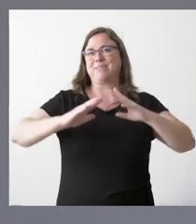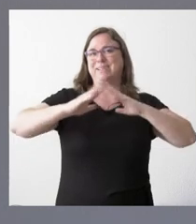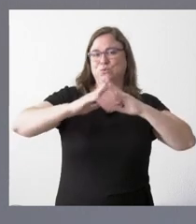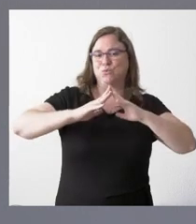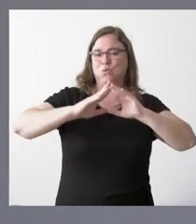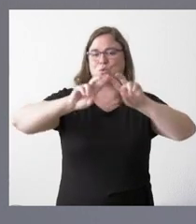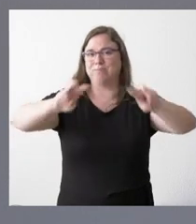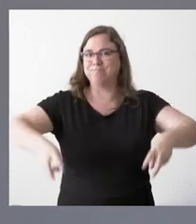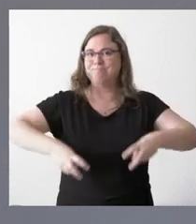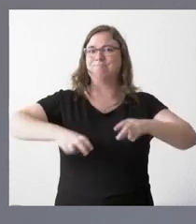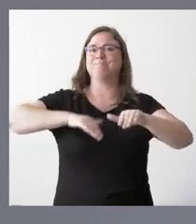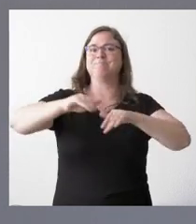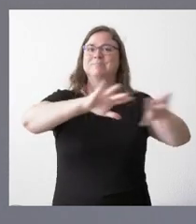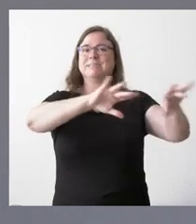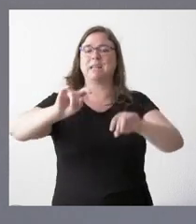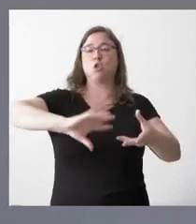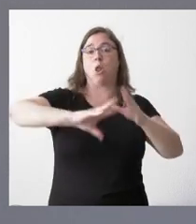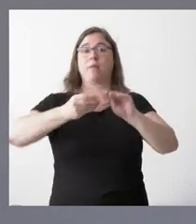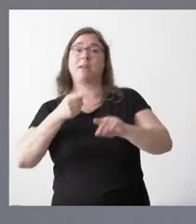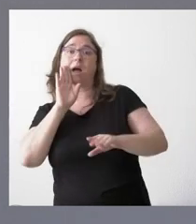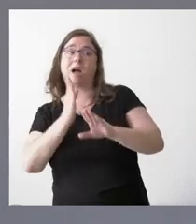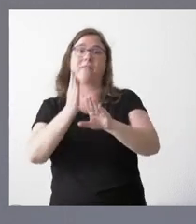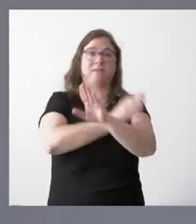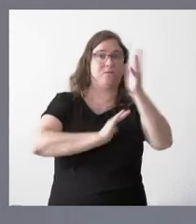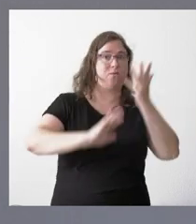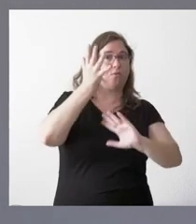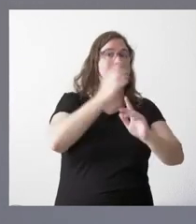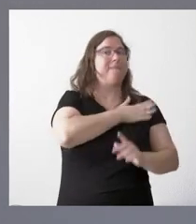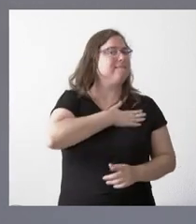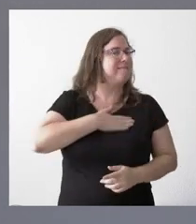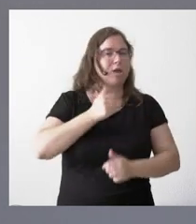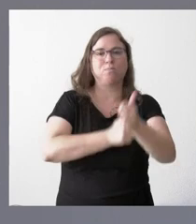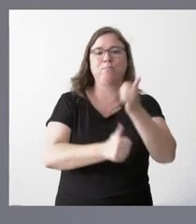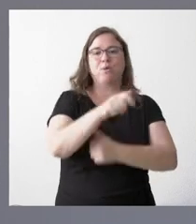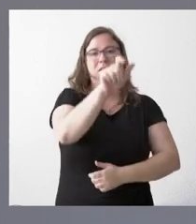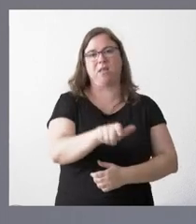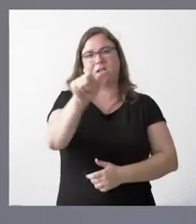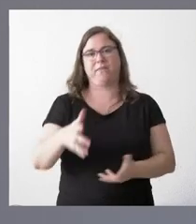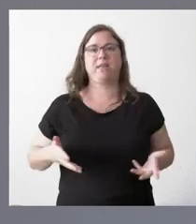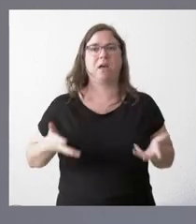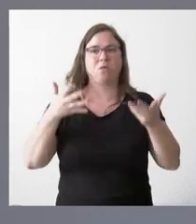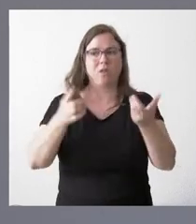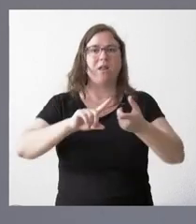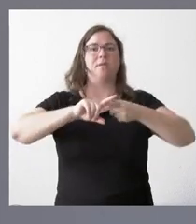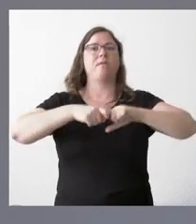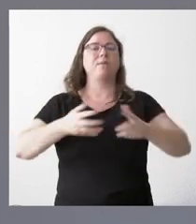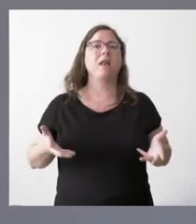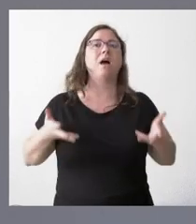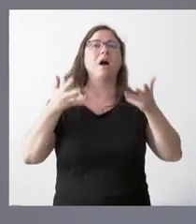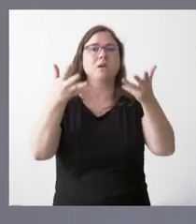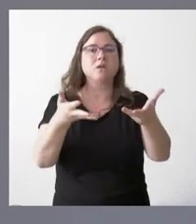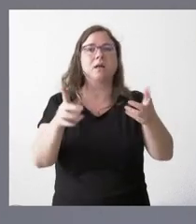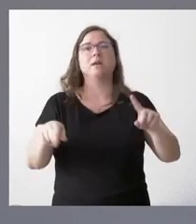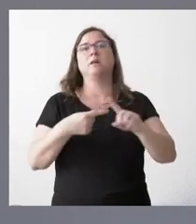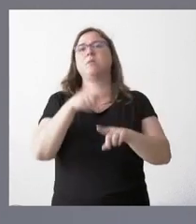y el territorio a la situación previa, lo que nos importa mucho es ayudar a la gente, ayudar a las personas, a las familias, ayudar a